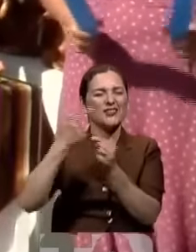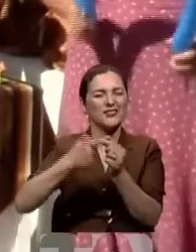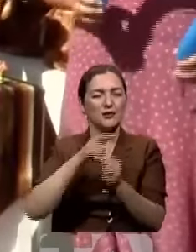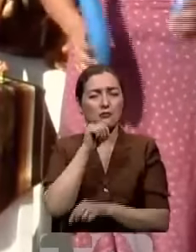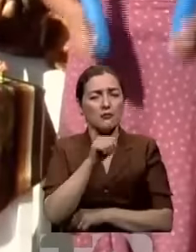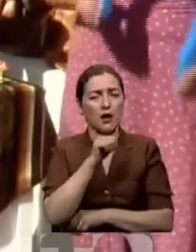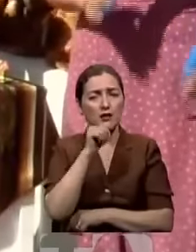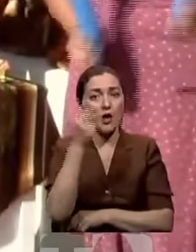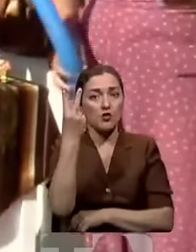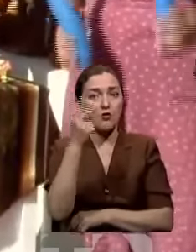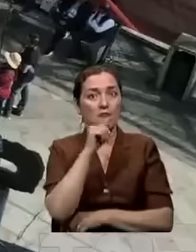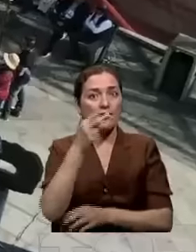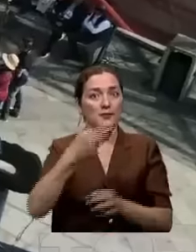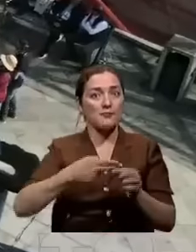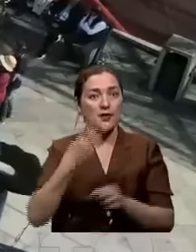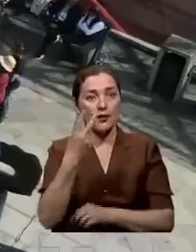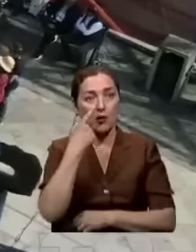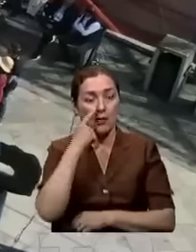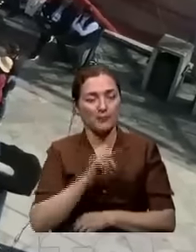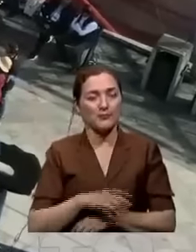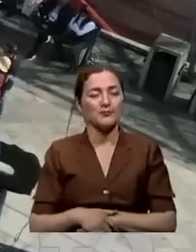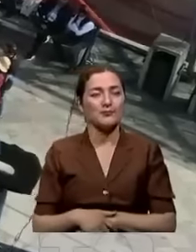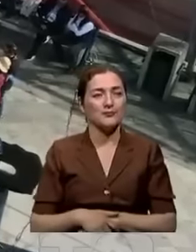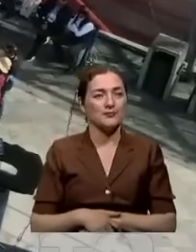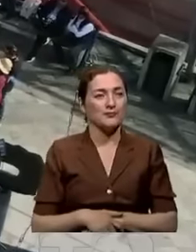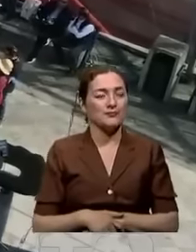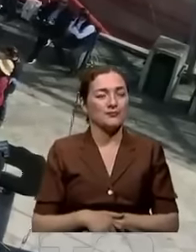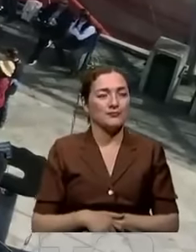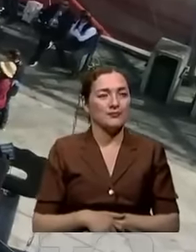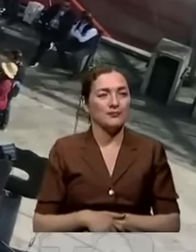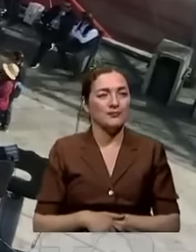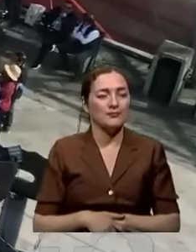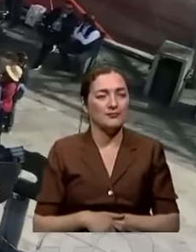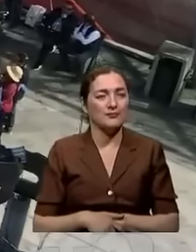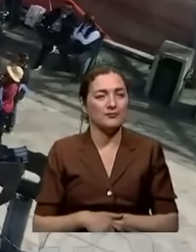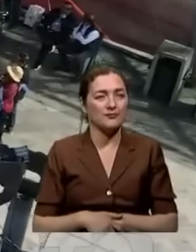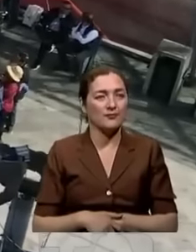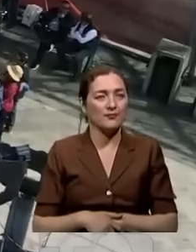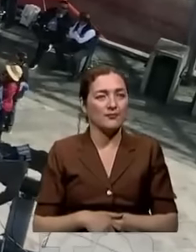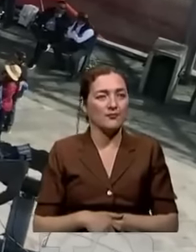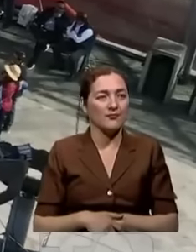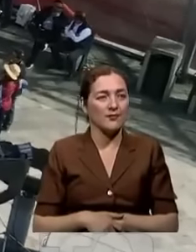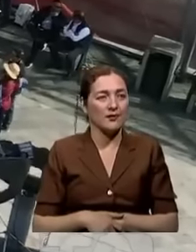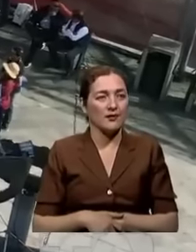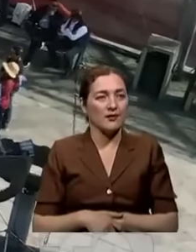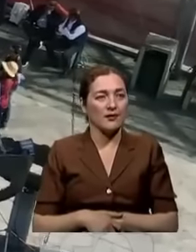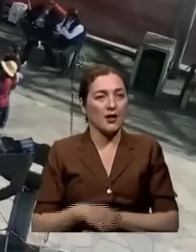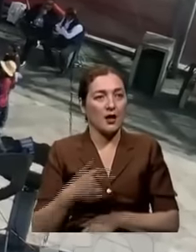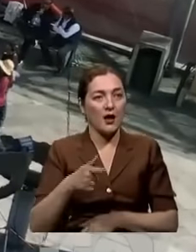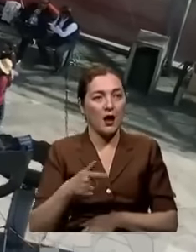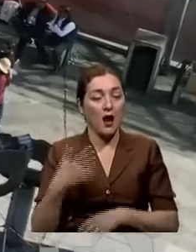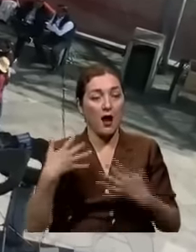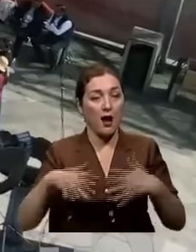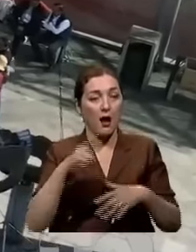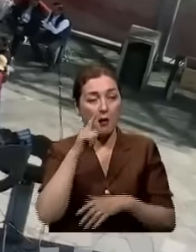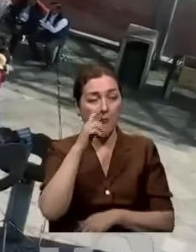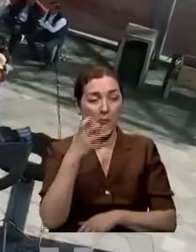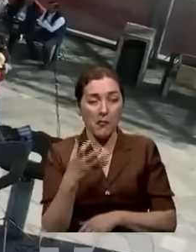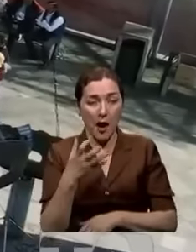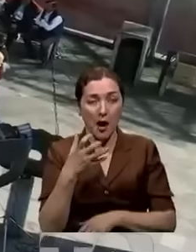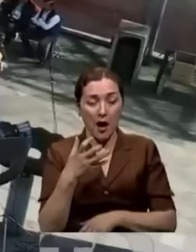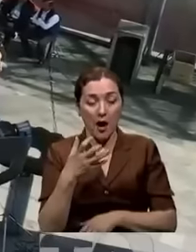por conocer 2 participantes más. Y vamos precisamente, pero tengo que decirles que he probado las guaguas de pan. Y la verdad, yo no